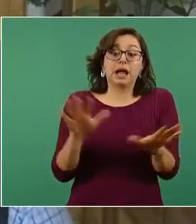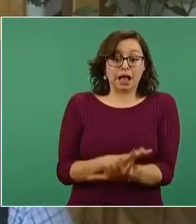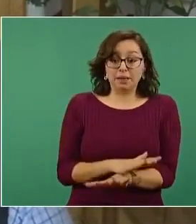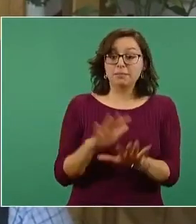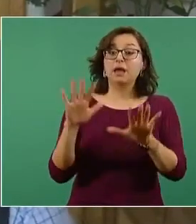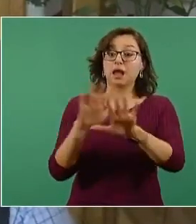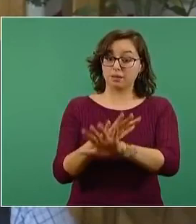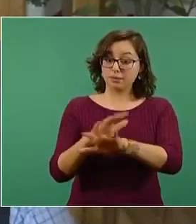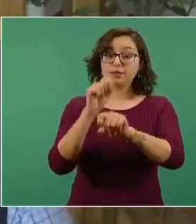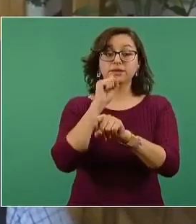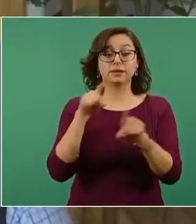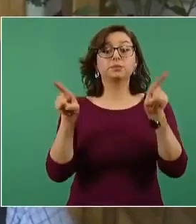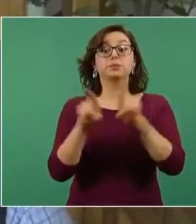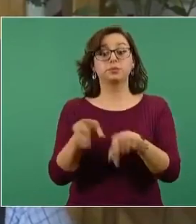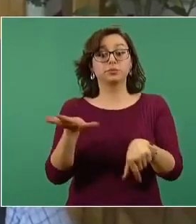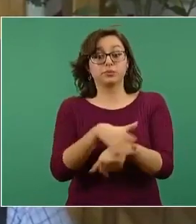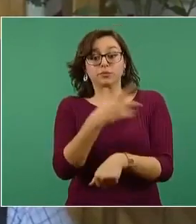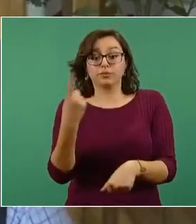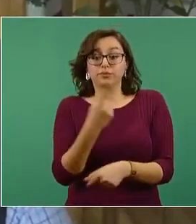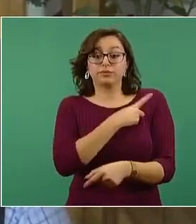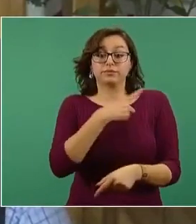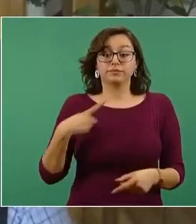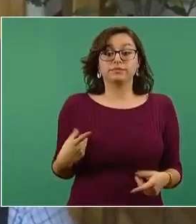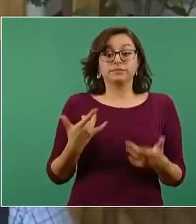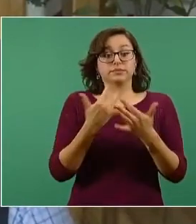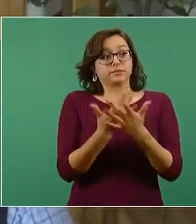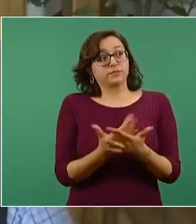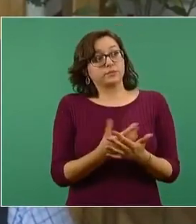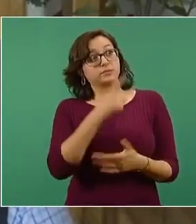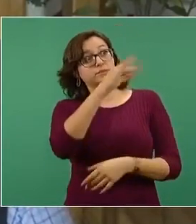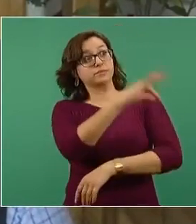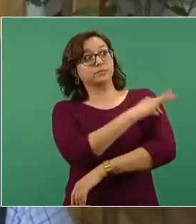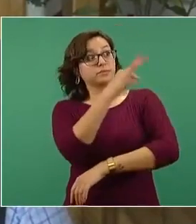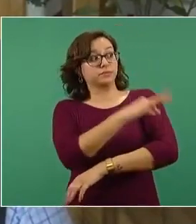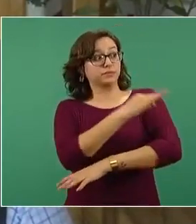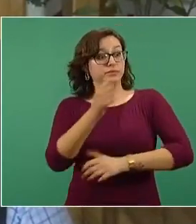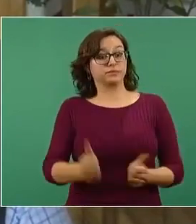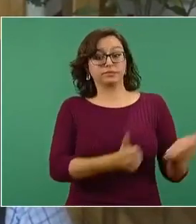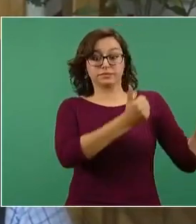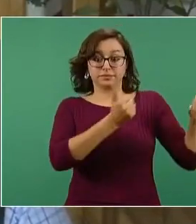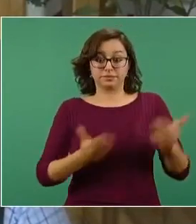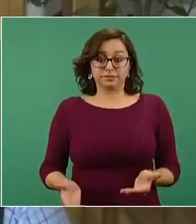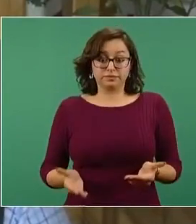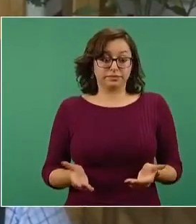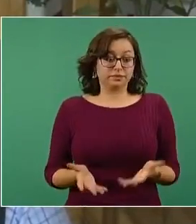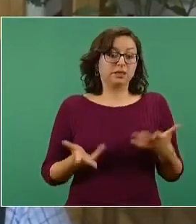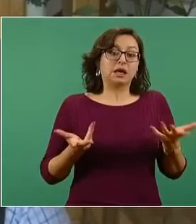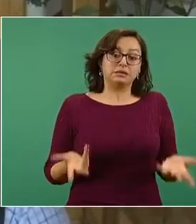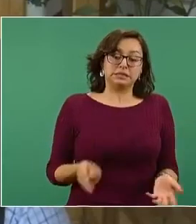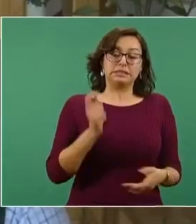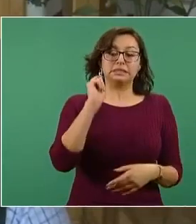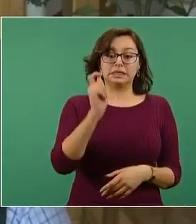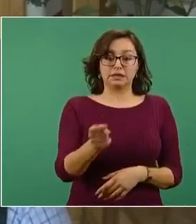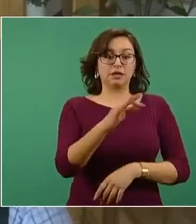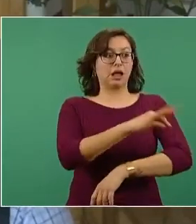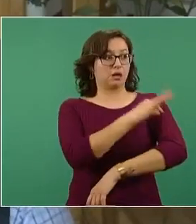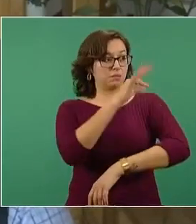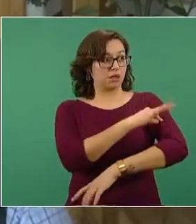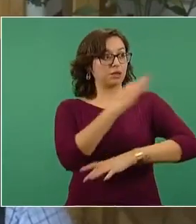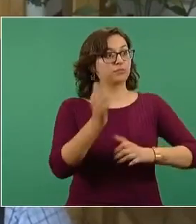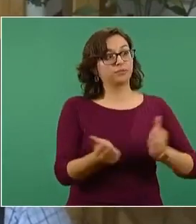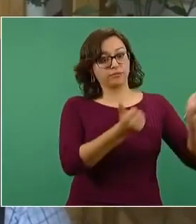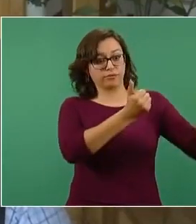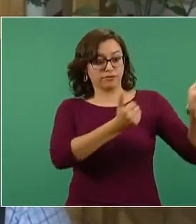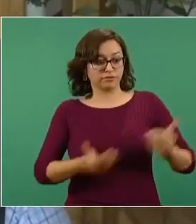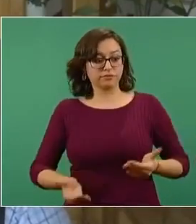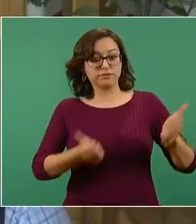íntimamente ligada a la proveeduría de la vacuna, ¿no? Entonces, en la medida que las vacunas van arribando al país, en